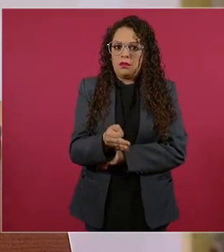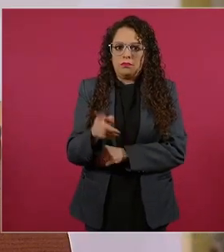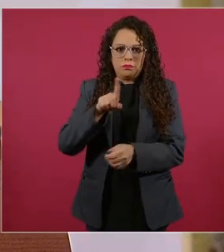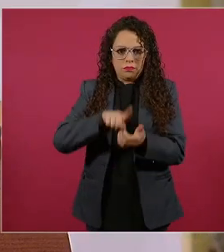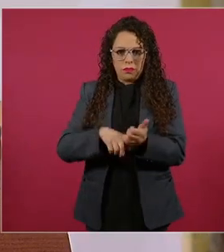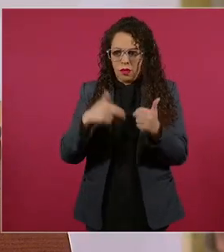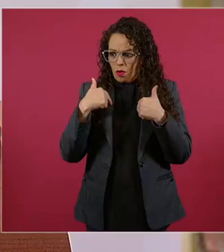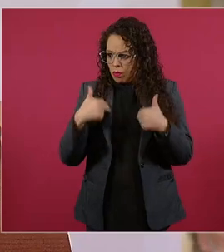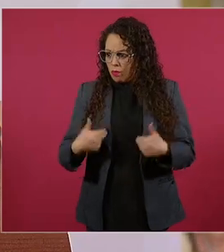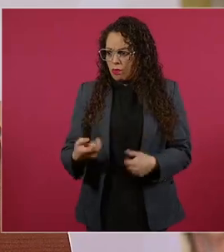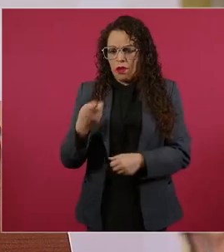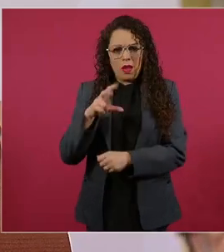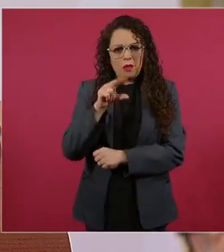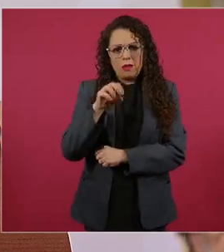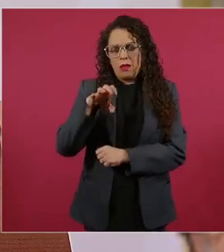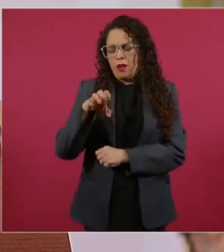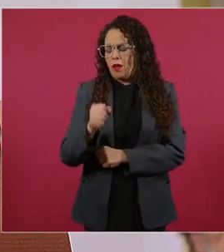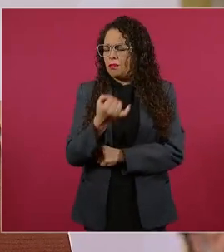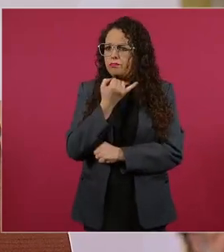Fue